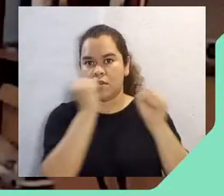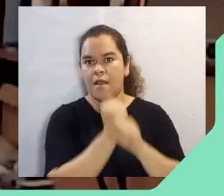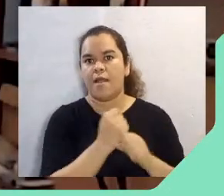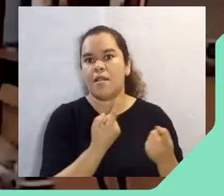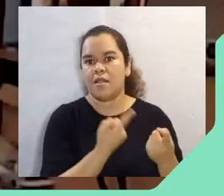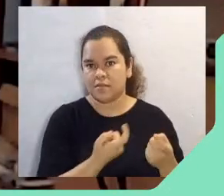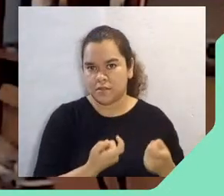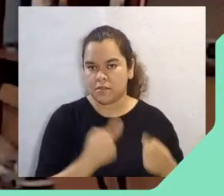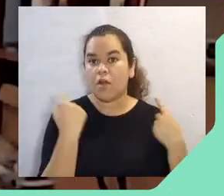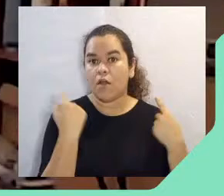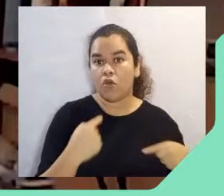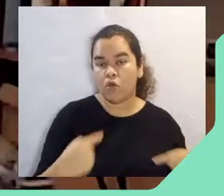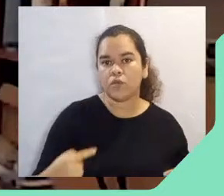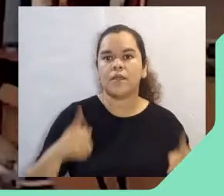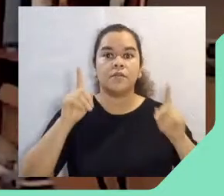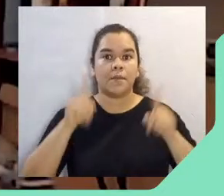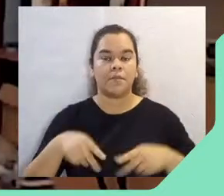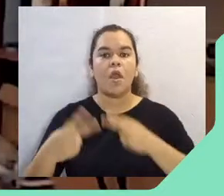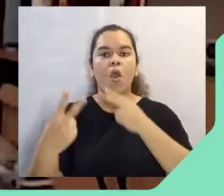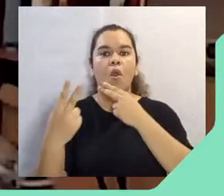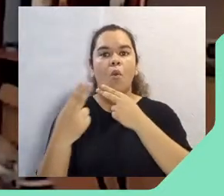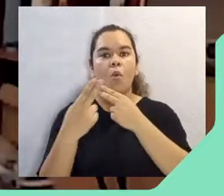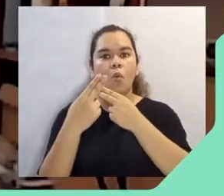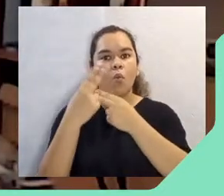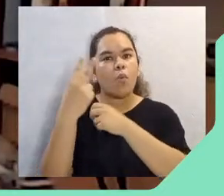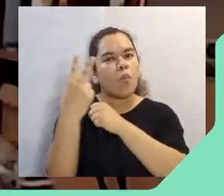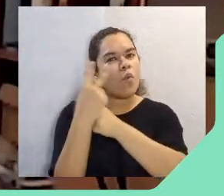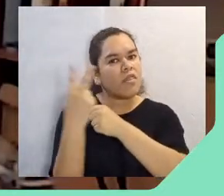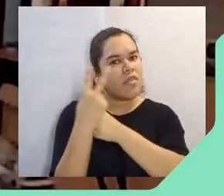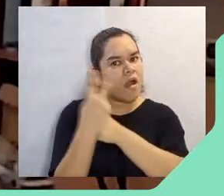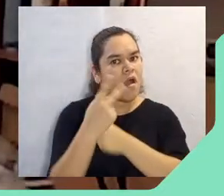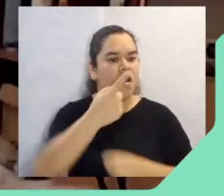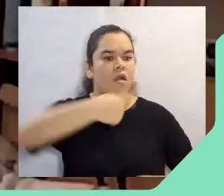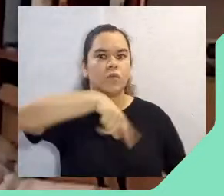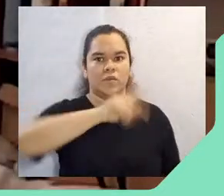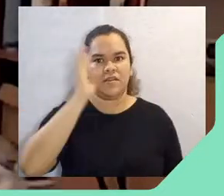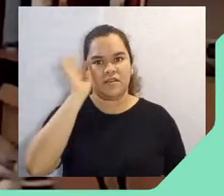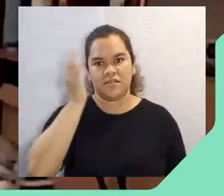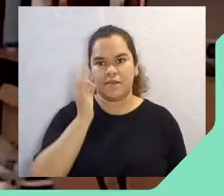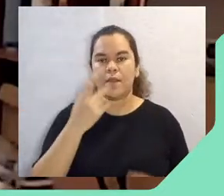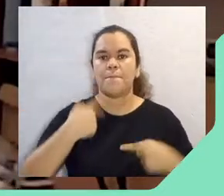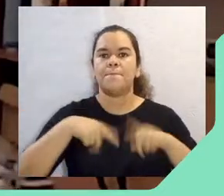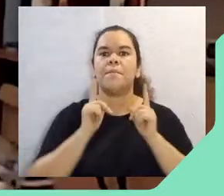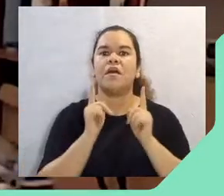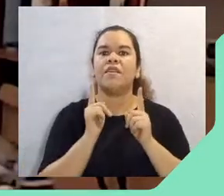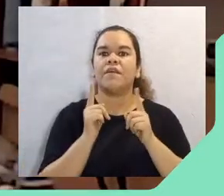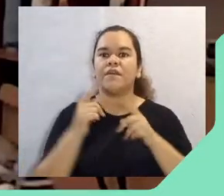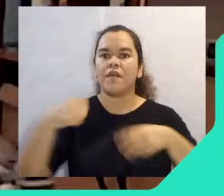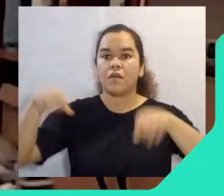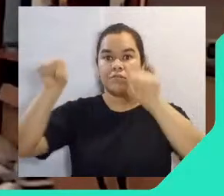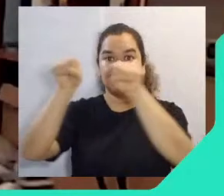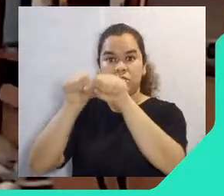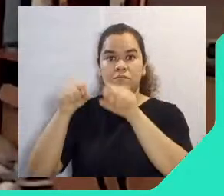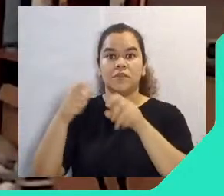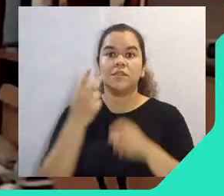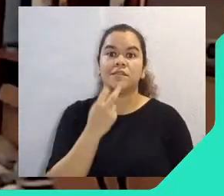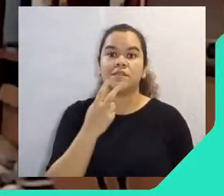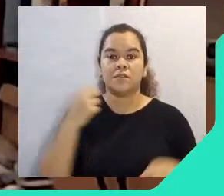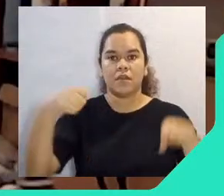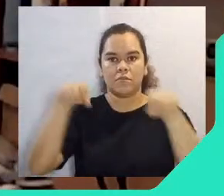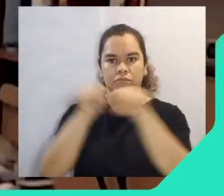equipamientos de protección y de maniobra que ustedes van a estudiar en la materia Instalaciones Eléctricas 2, en las cuales van a